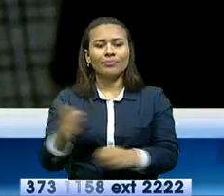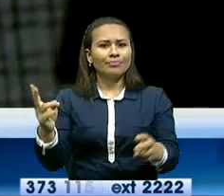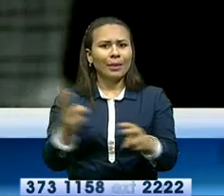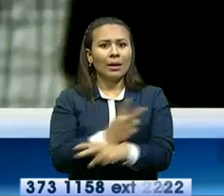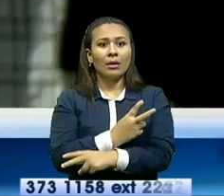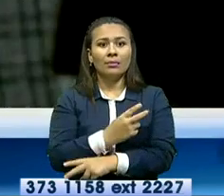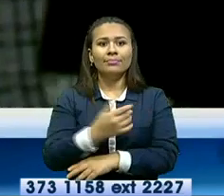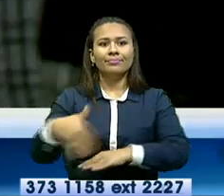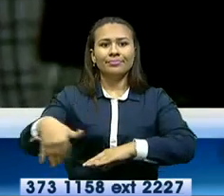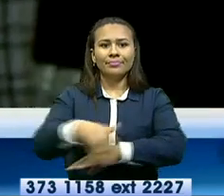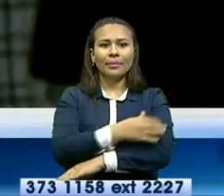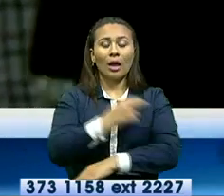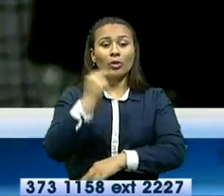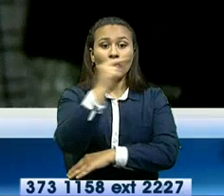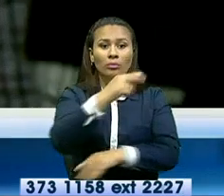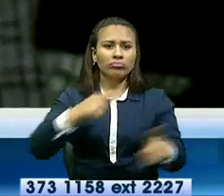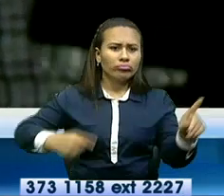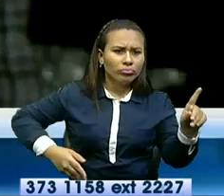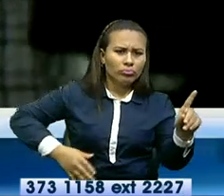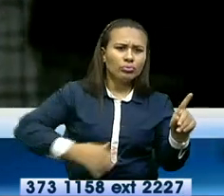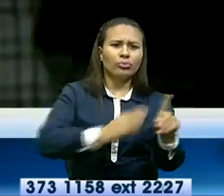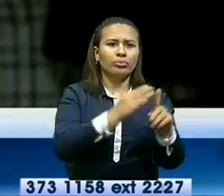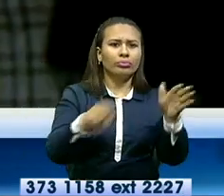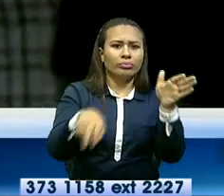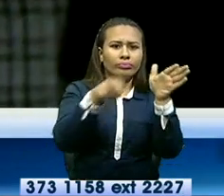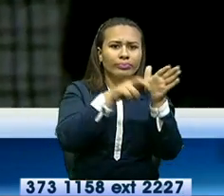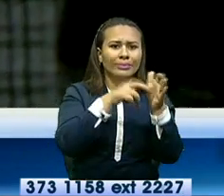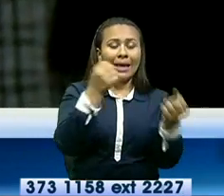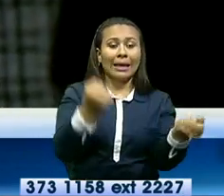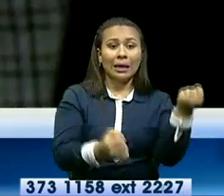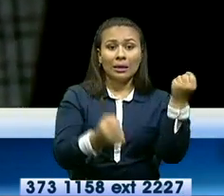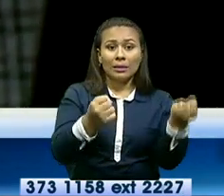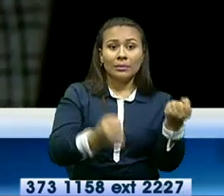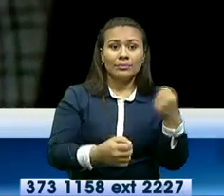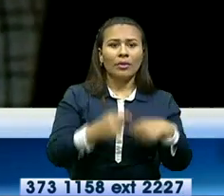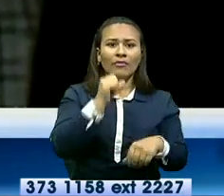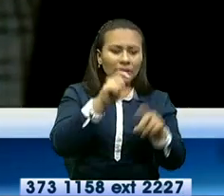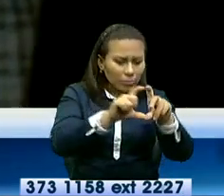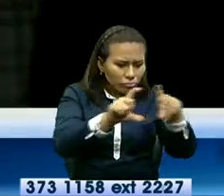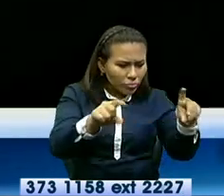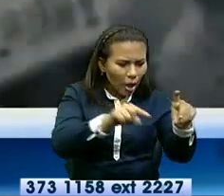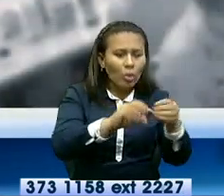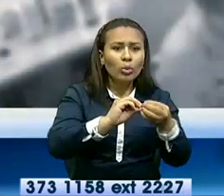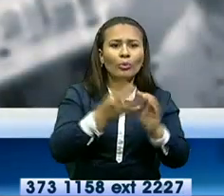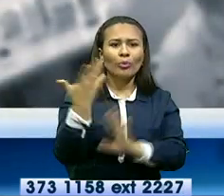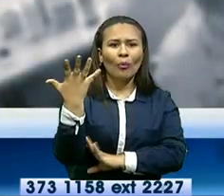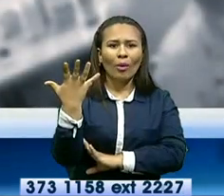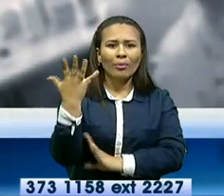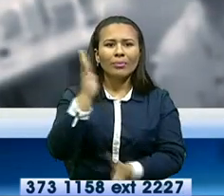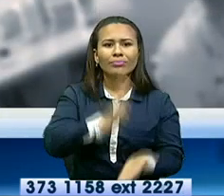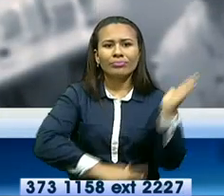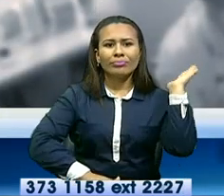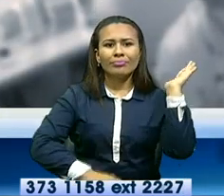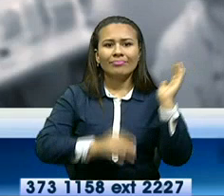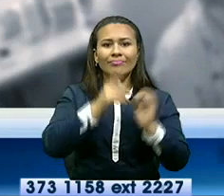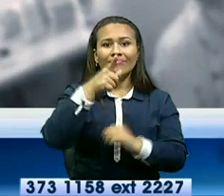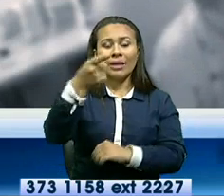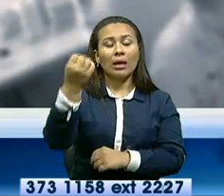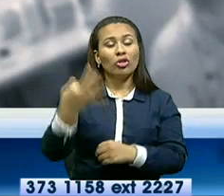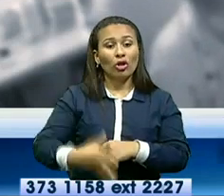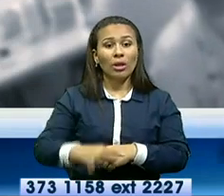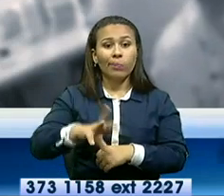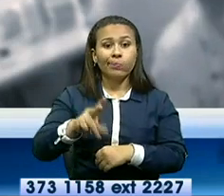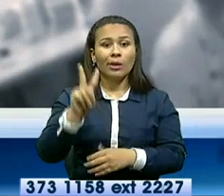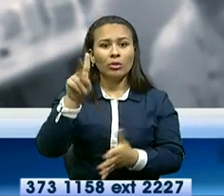la Francisco de Orellana, donde se suben en una camioneta negra sin placas, con vidrios polarizados. Estiman que el robo a los clientes ascendería a